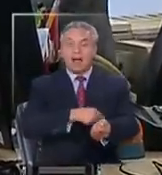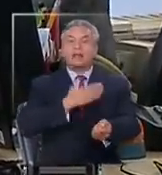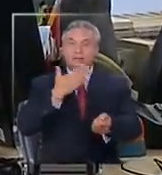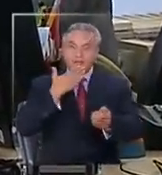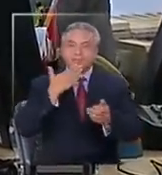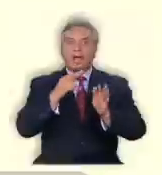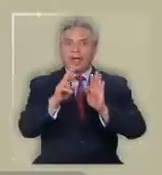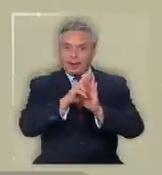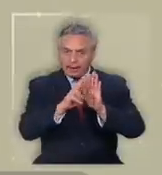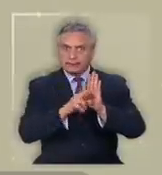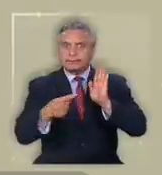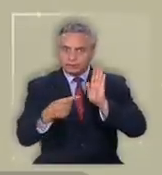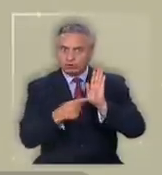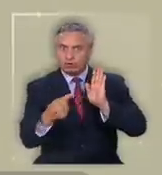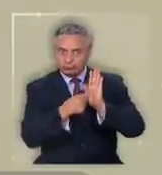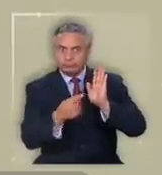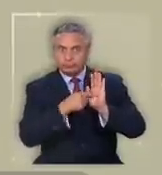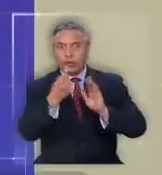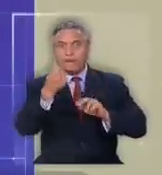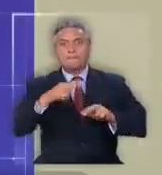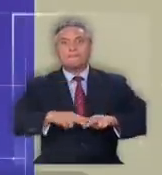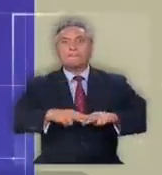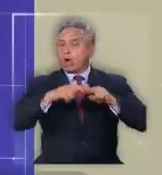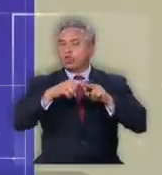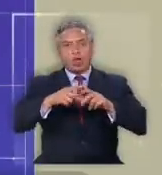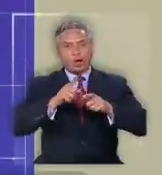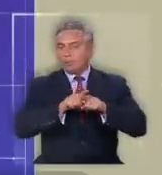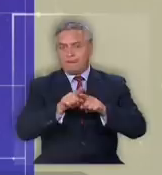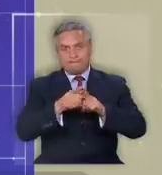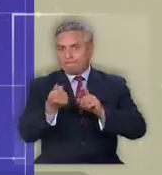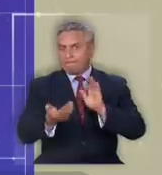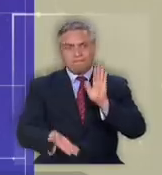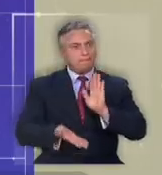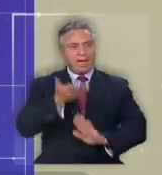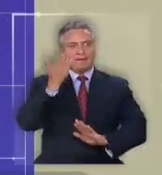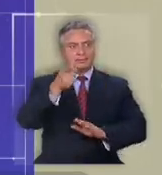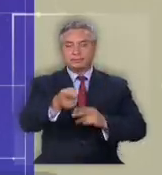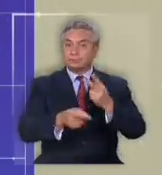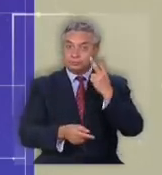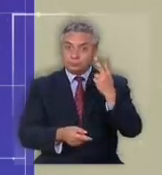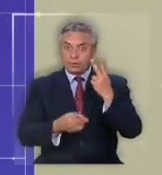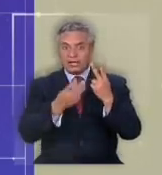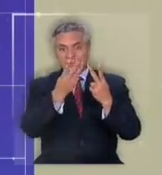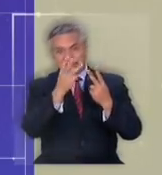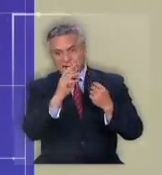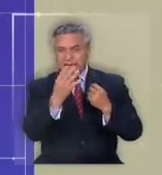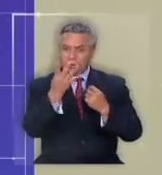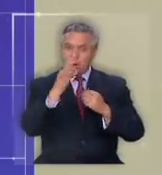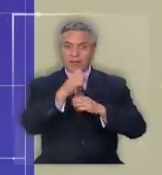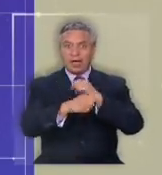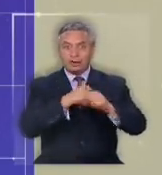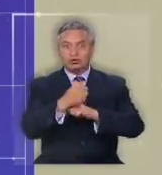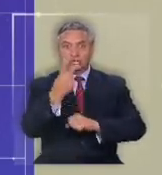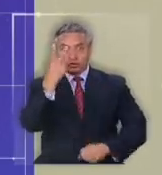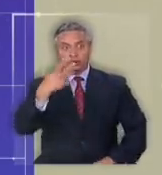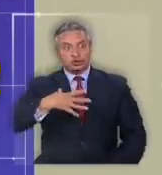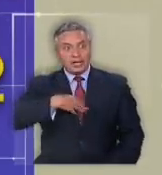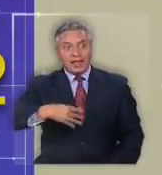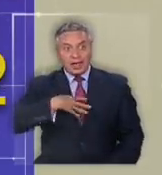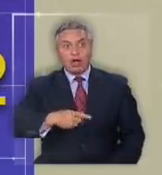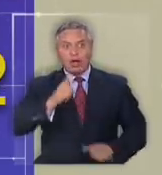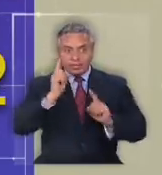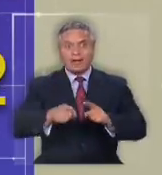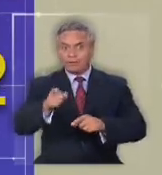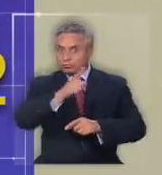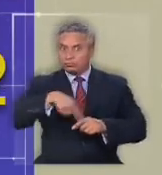requisitos económicos. Acá los montos de las prestaciones aumentan. Por ejemplo, una pareja entre 30 y 40 años con 2 cargas deben ganar entre